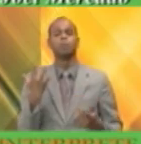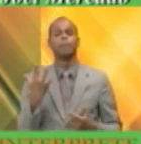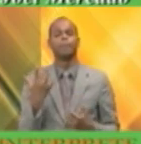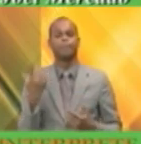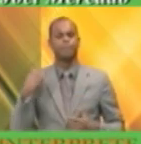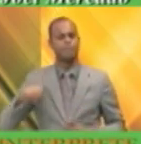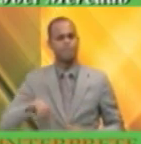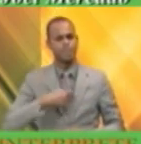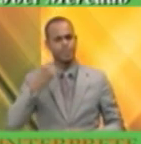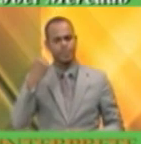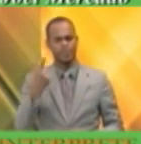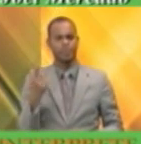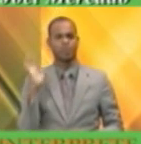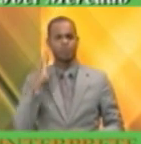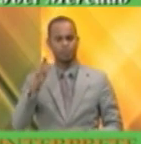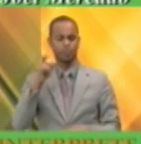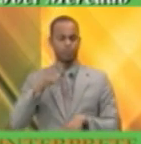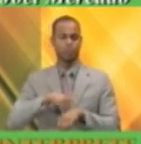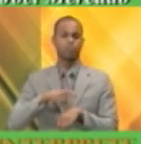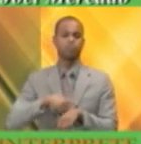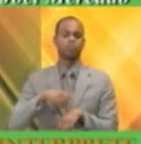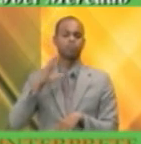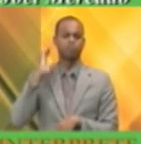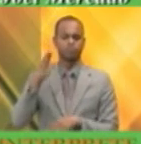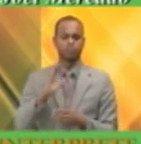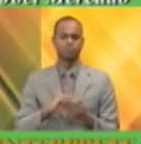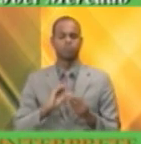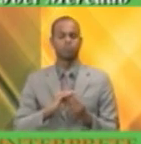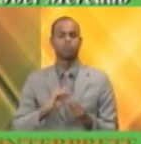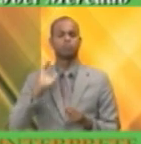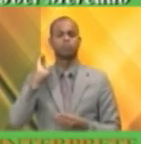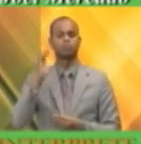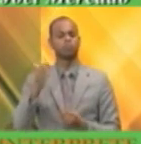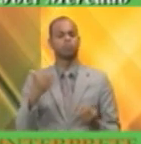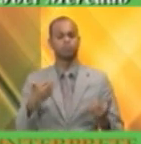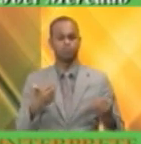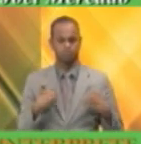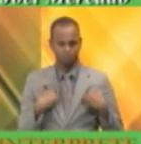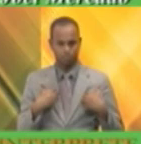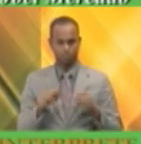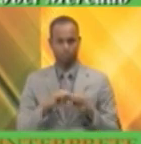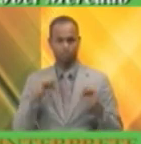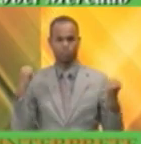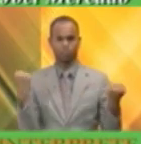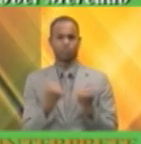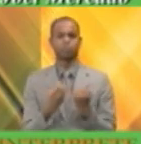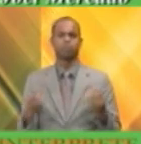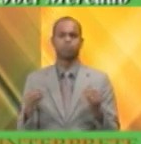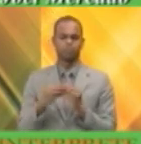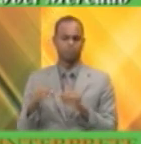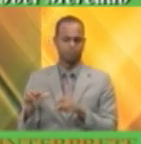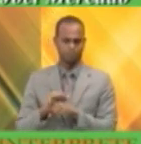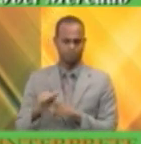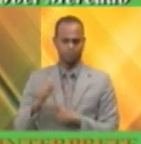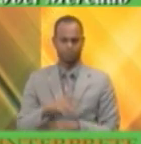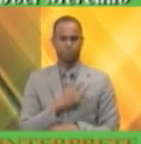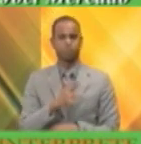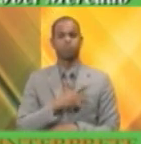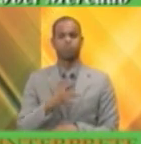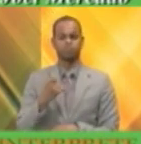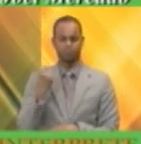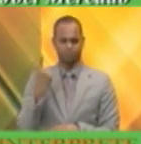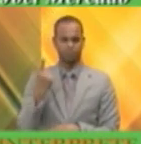nosotros entendemos que va a llegar un momento en lo que usted decía, va a haber una sociedad con más capacidad de